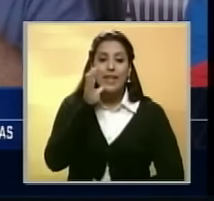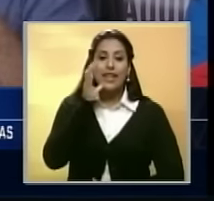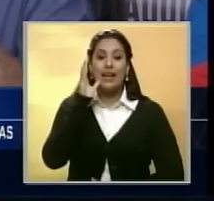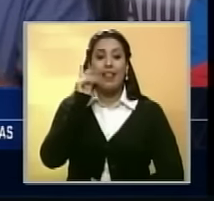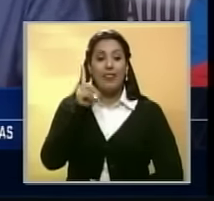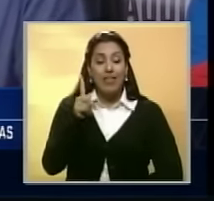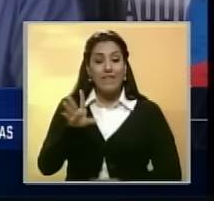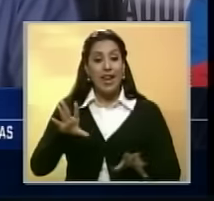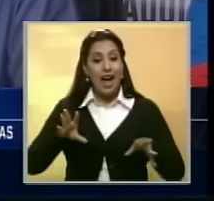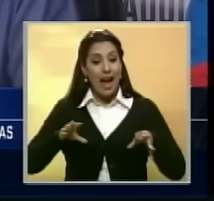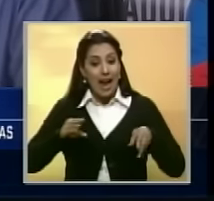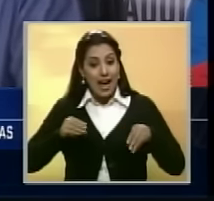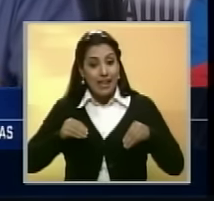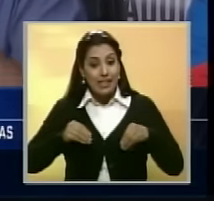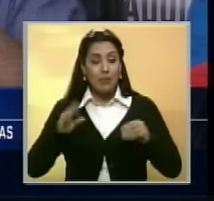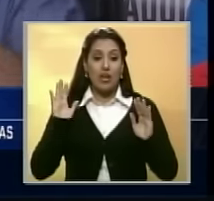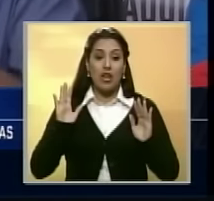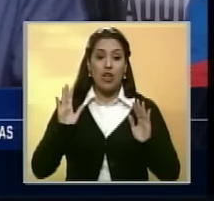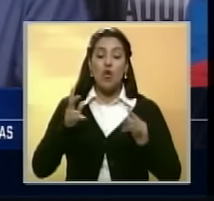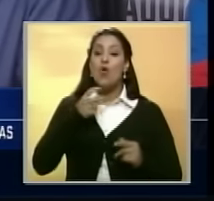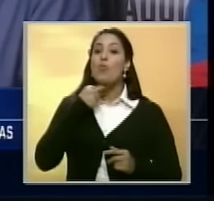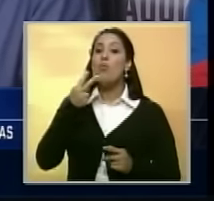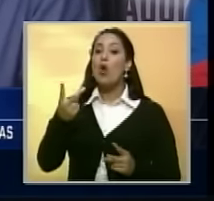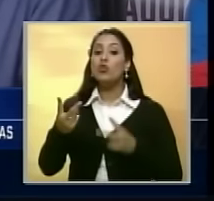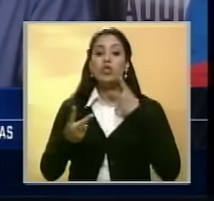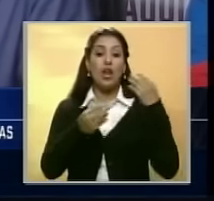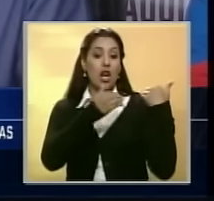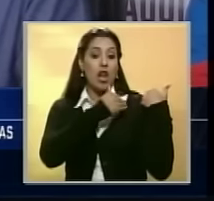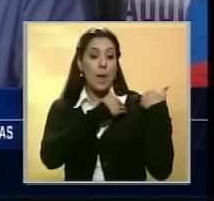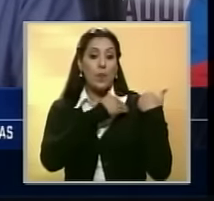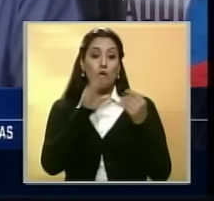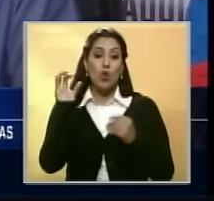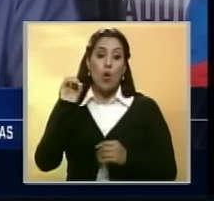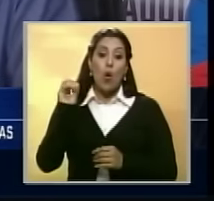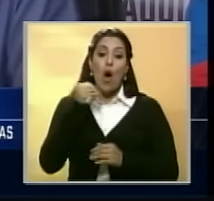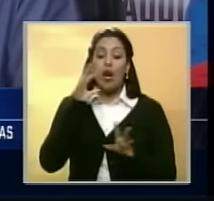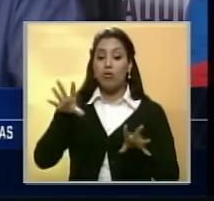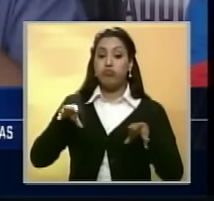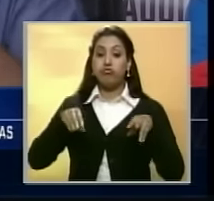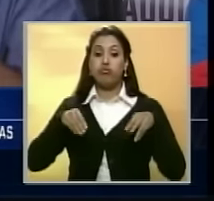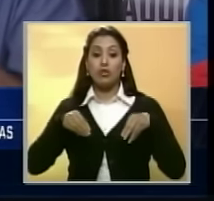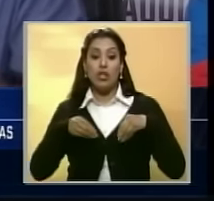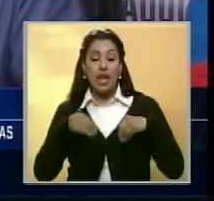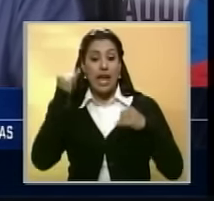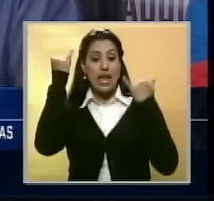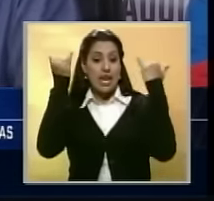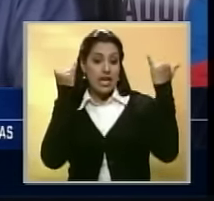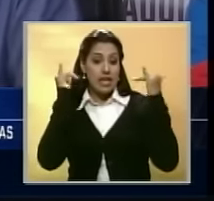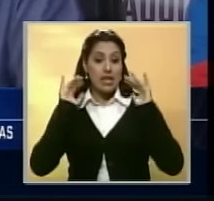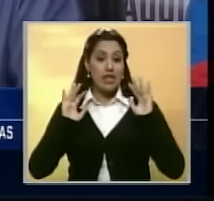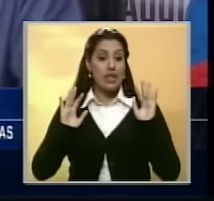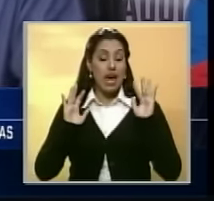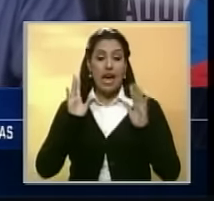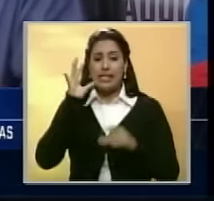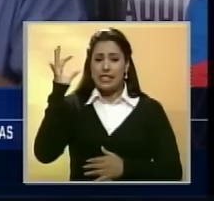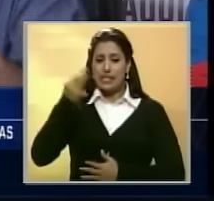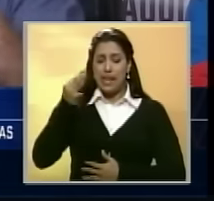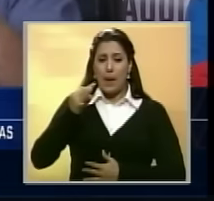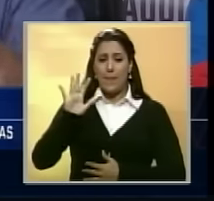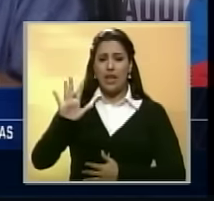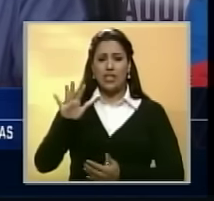ha asumido una vocería o ha asumido una iniciativa, casi